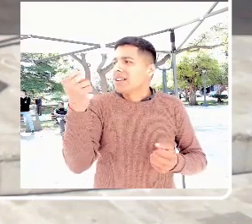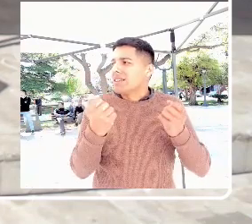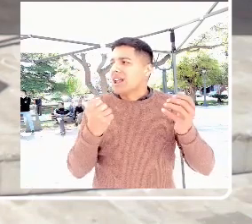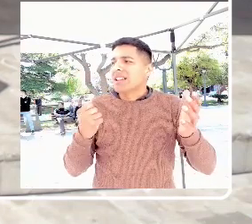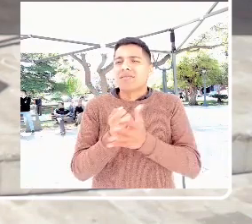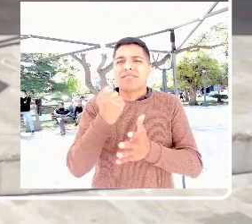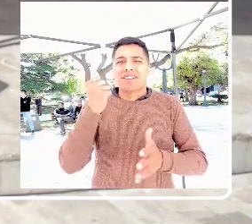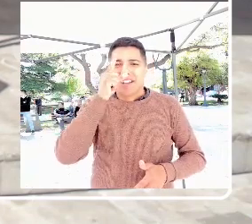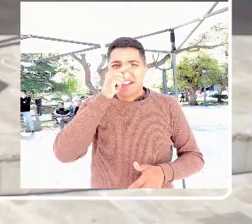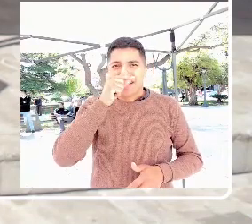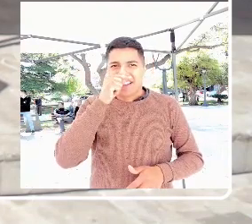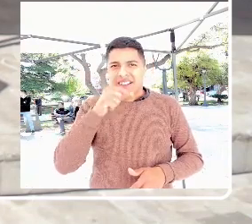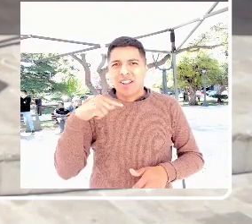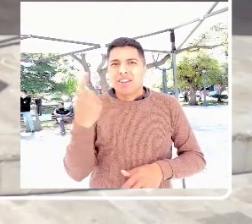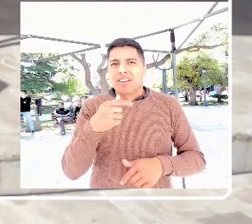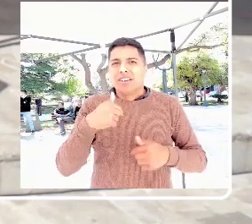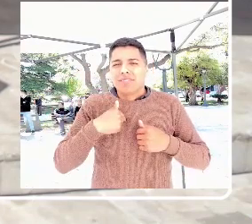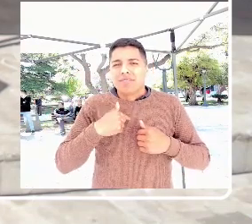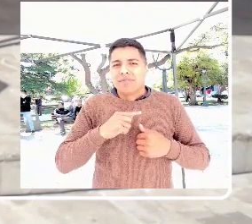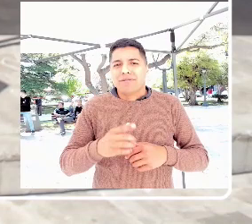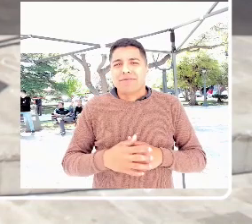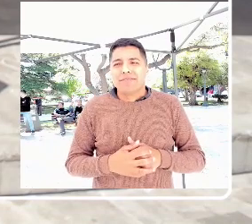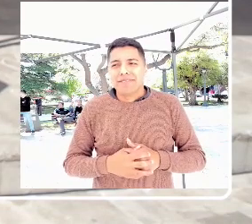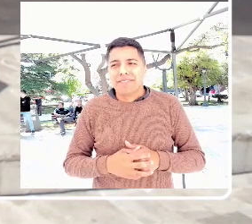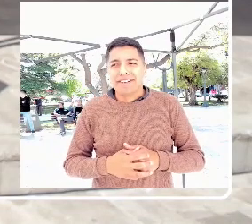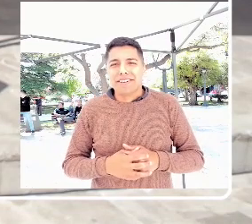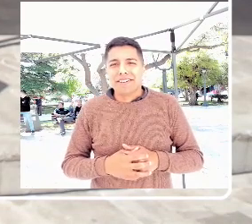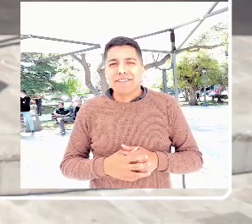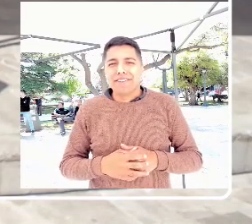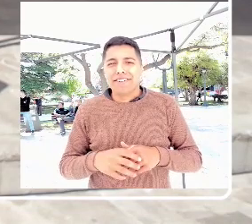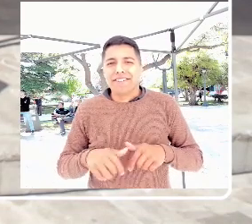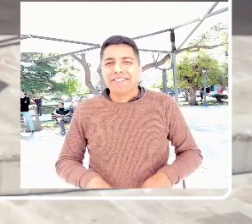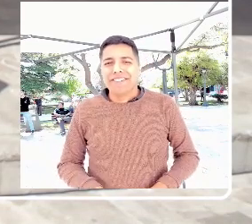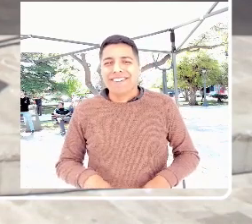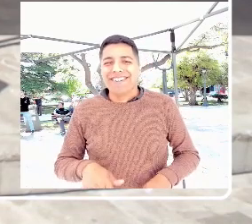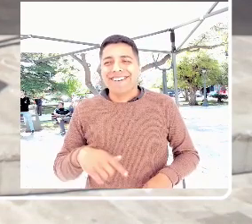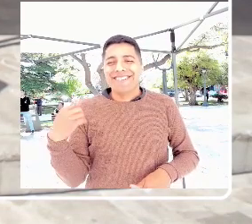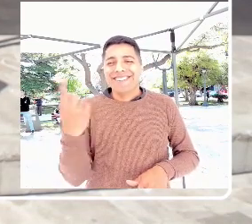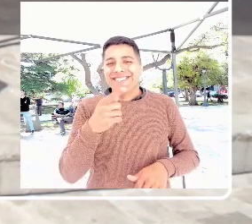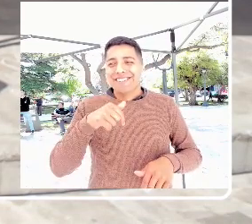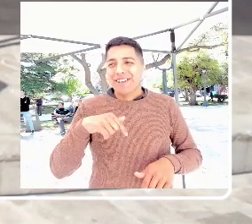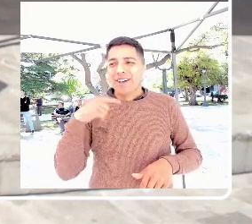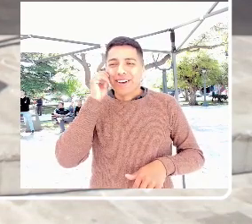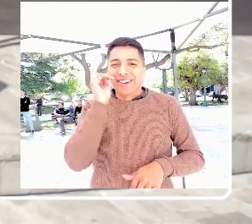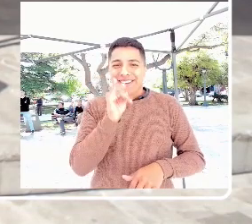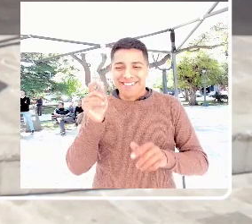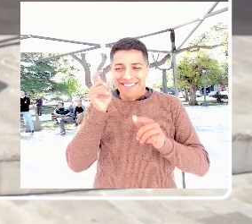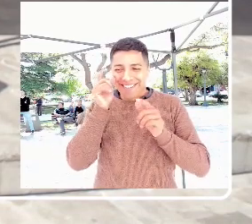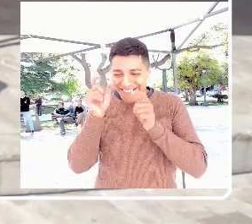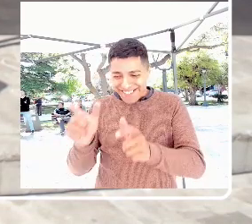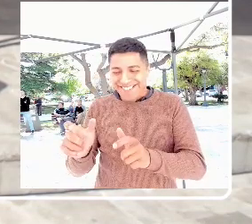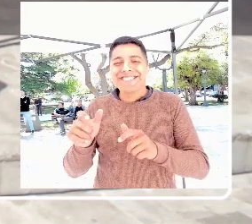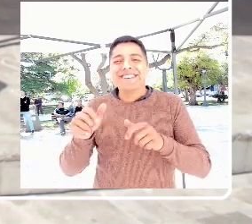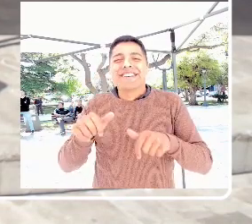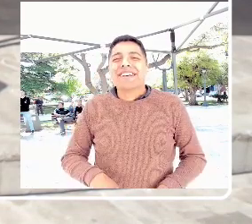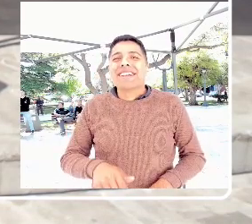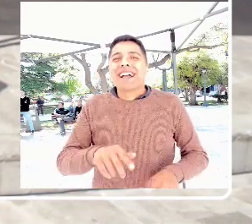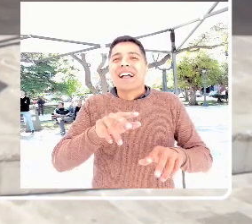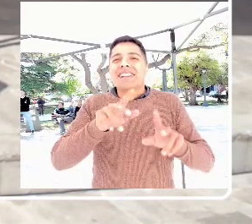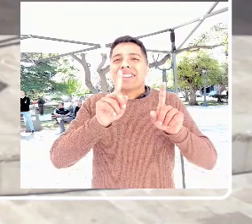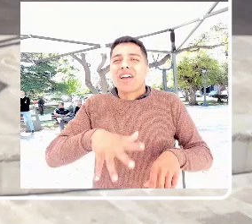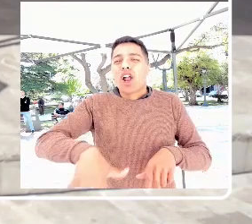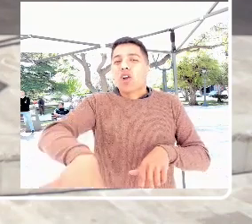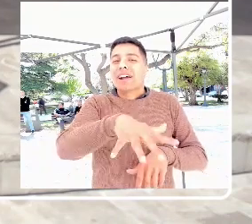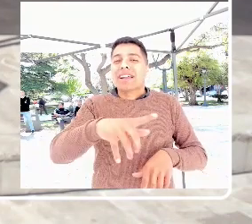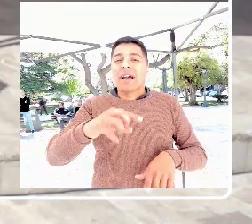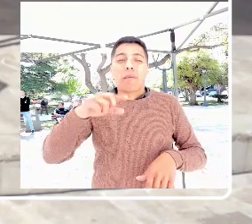Heras, que no es nuestra jurisdicción, pero Godoy Cruz está presente. En el tema del incendio del Pedemonte, tampoco era parte de nuestra